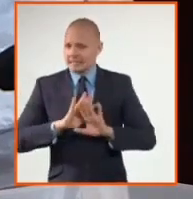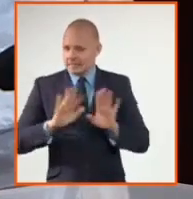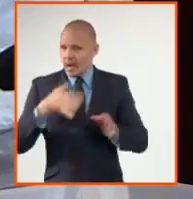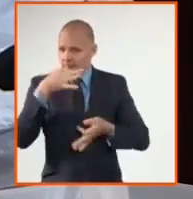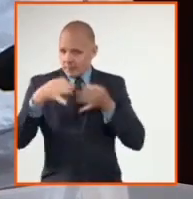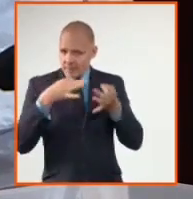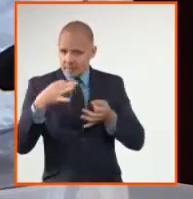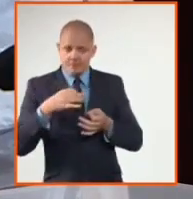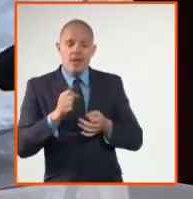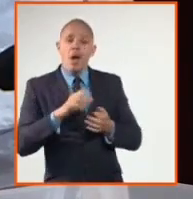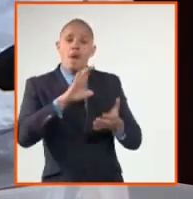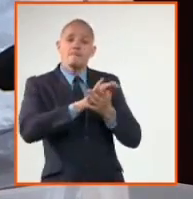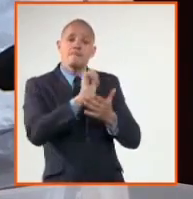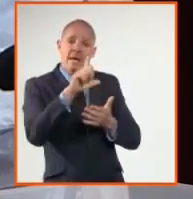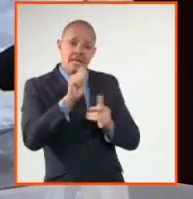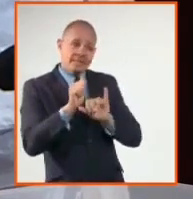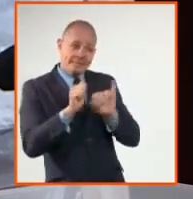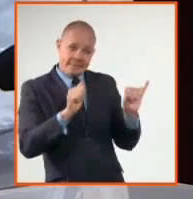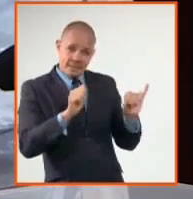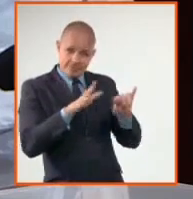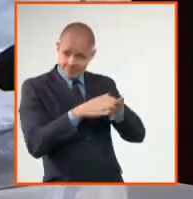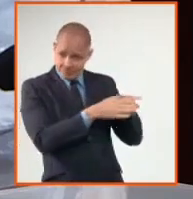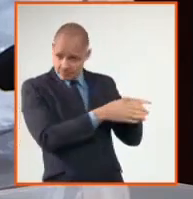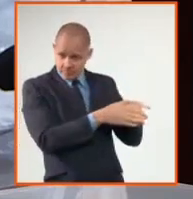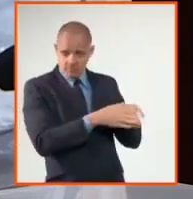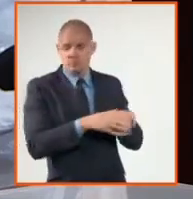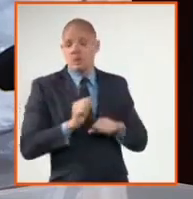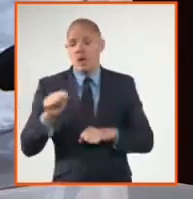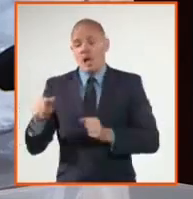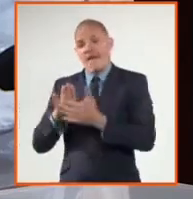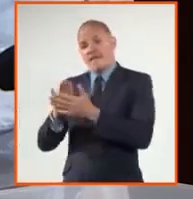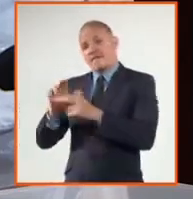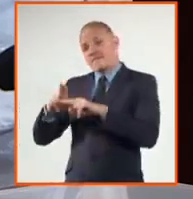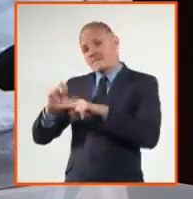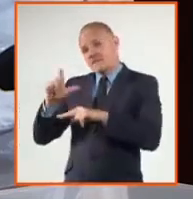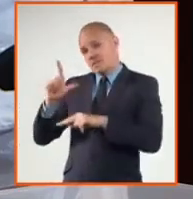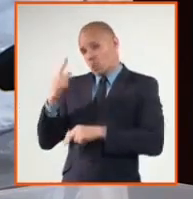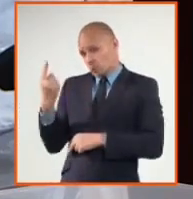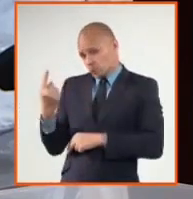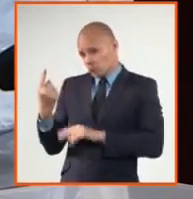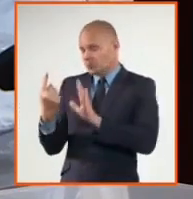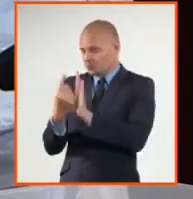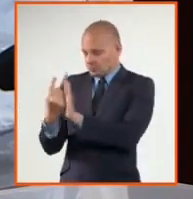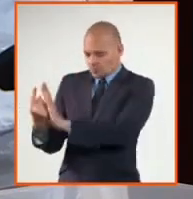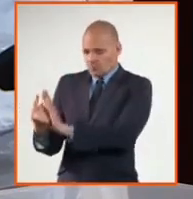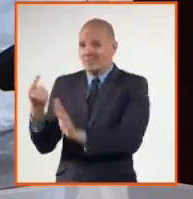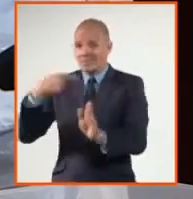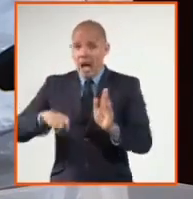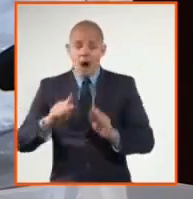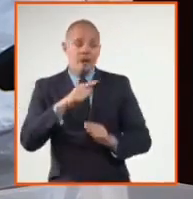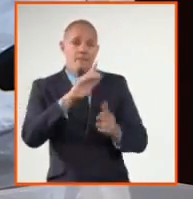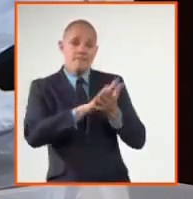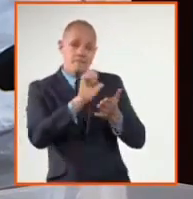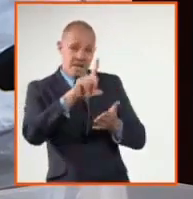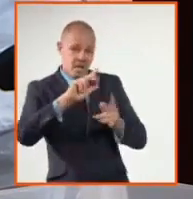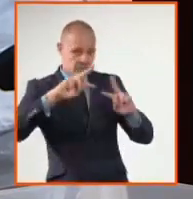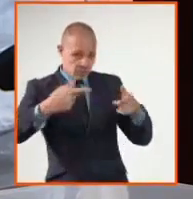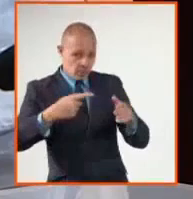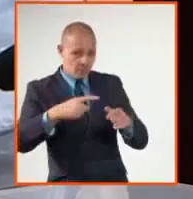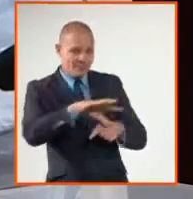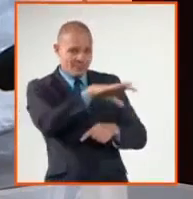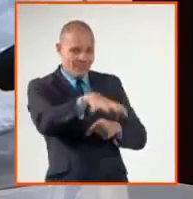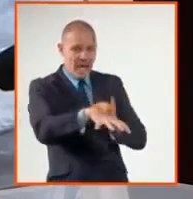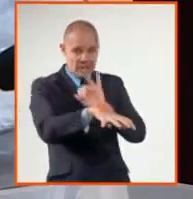la estructura en el incendio del techo eso lo vamos a reconstruir con las fuerzas nacionales incluso cuando la máquina